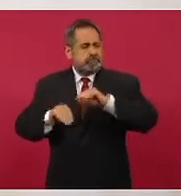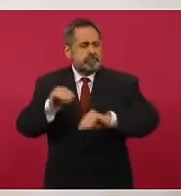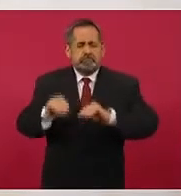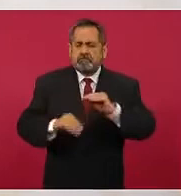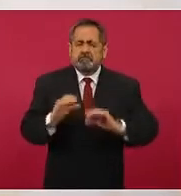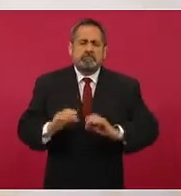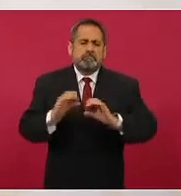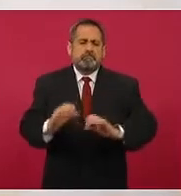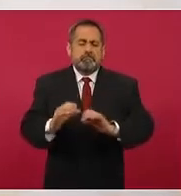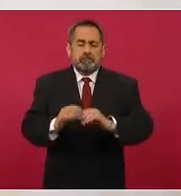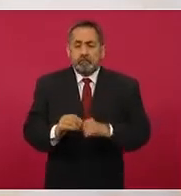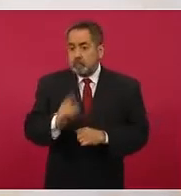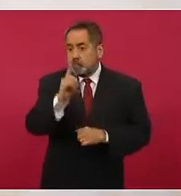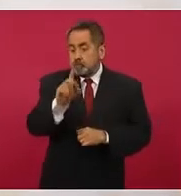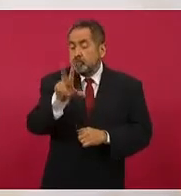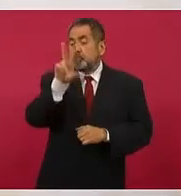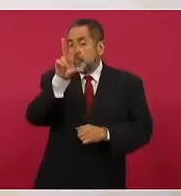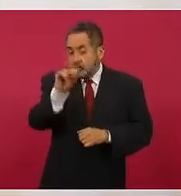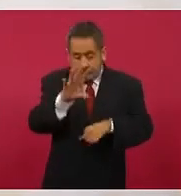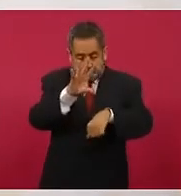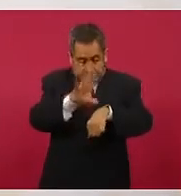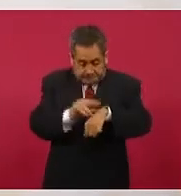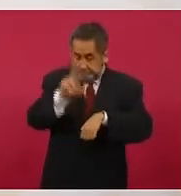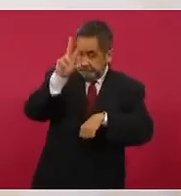Lo que no se va a permitir